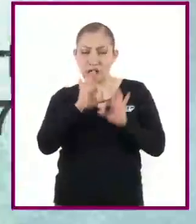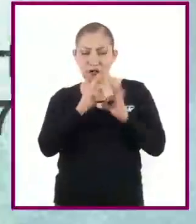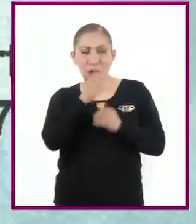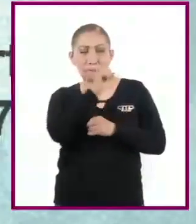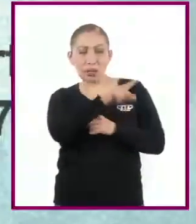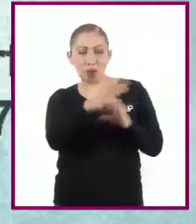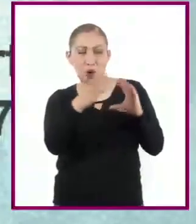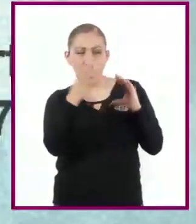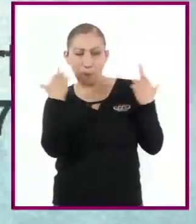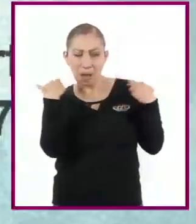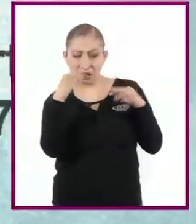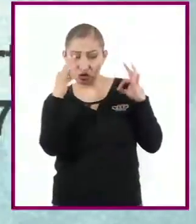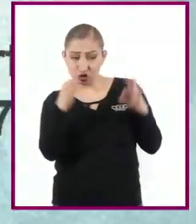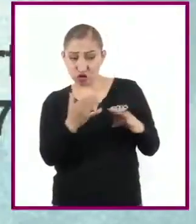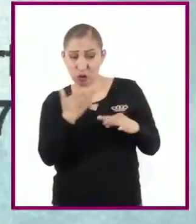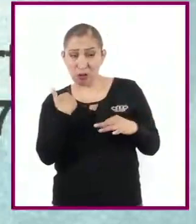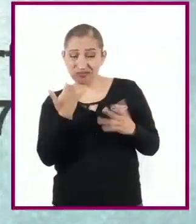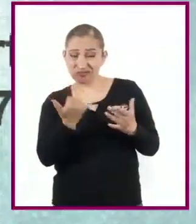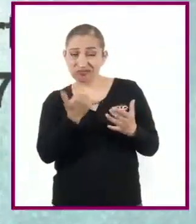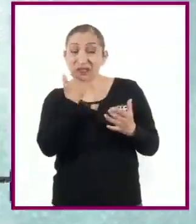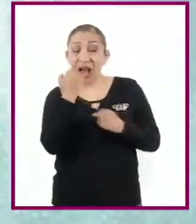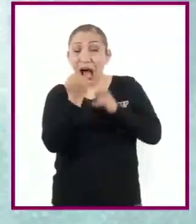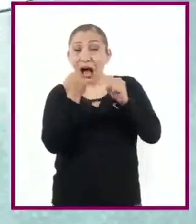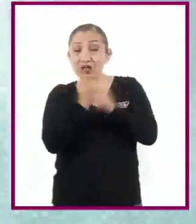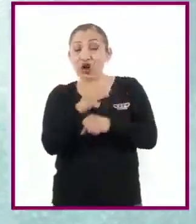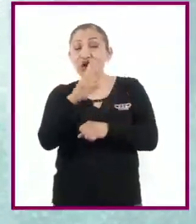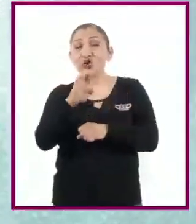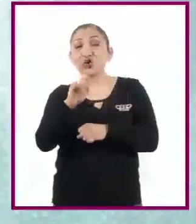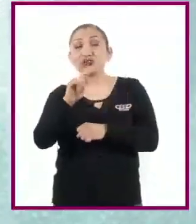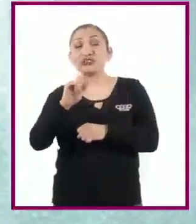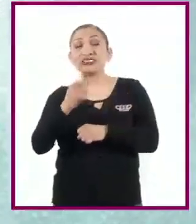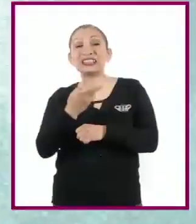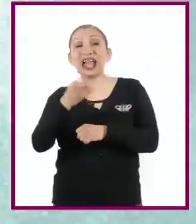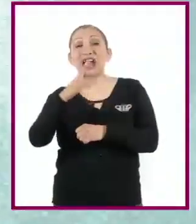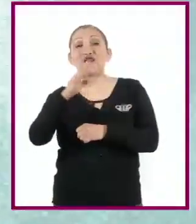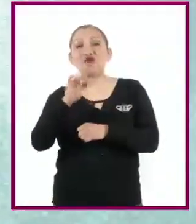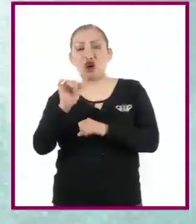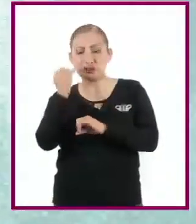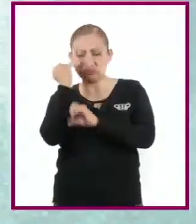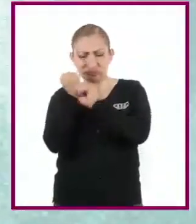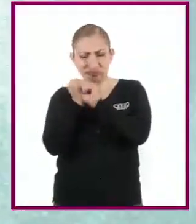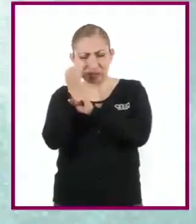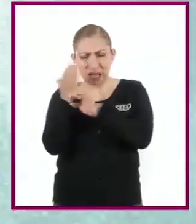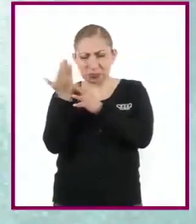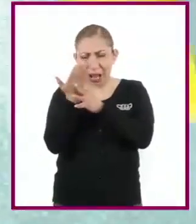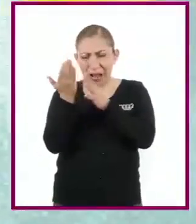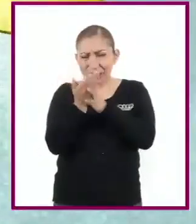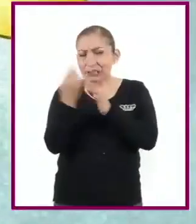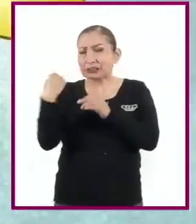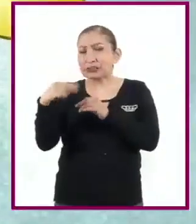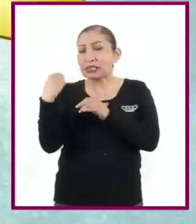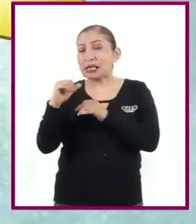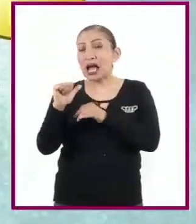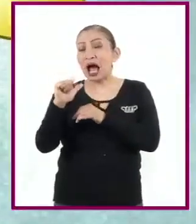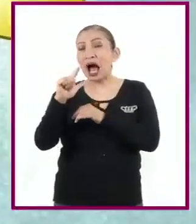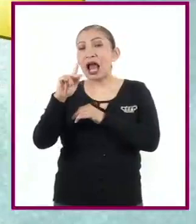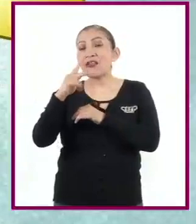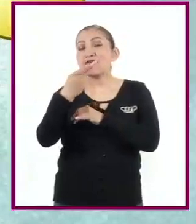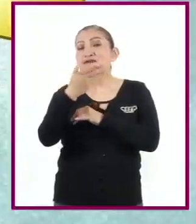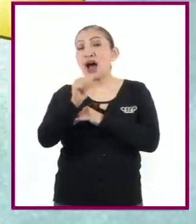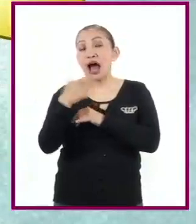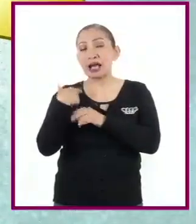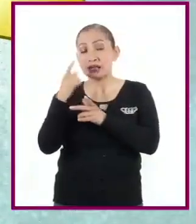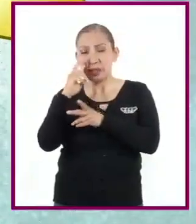de su maestro era correcto. Por años, Rutherford estudió unas partículas a las que denominó alfa, que